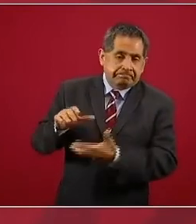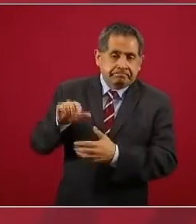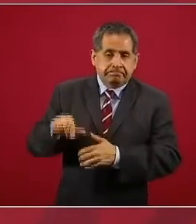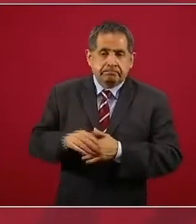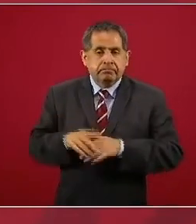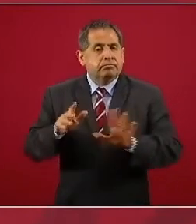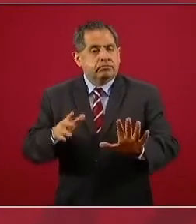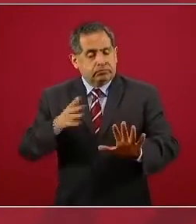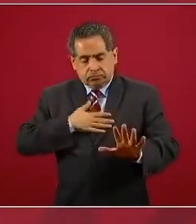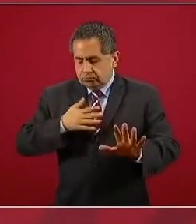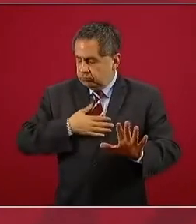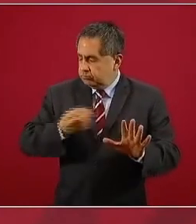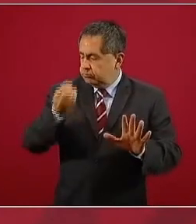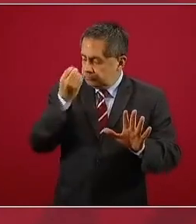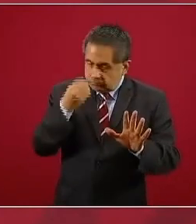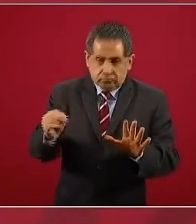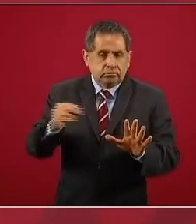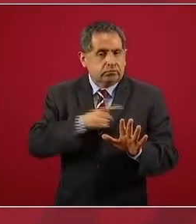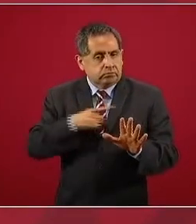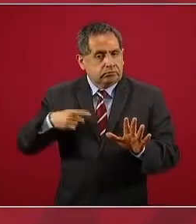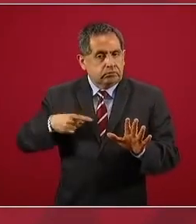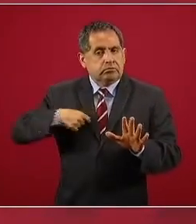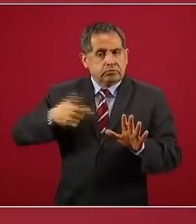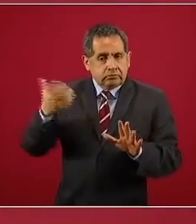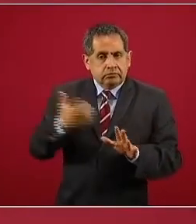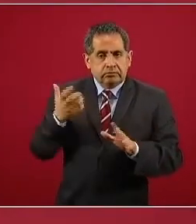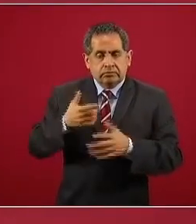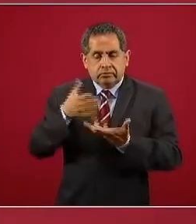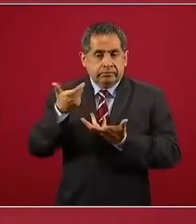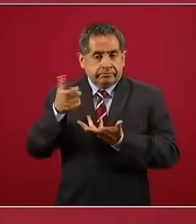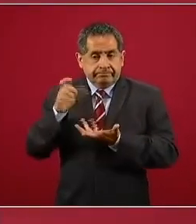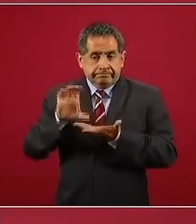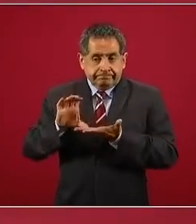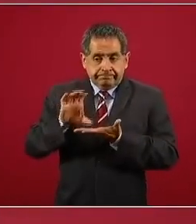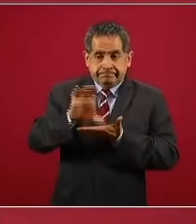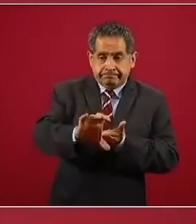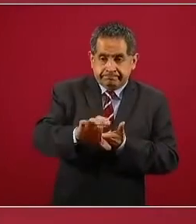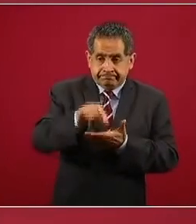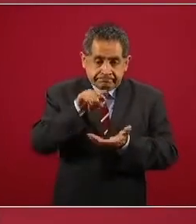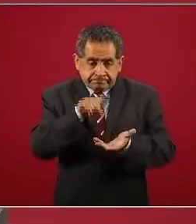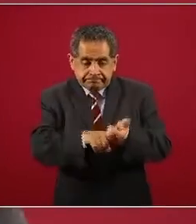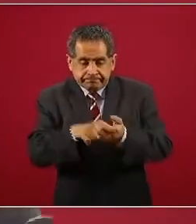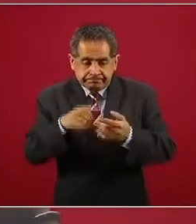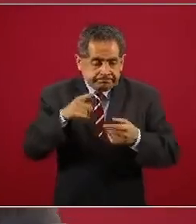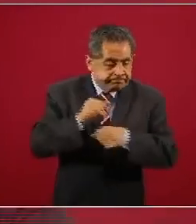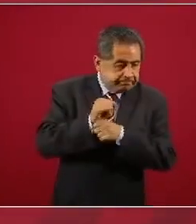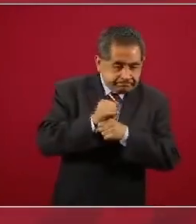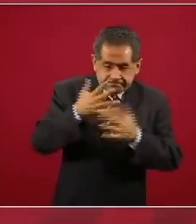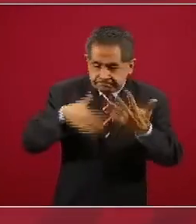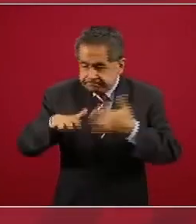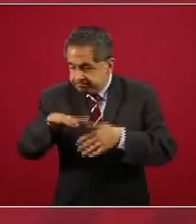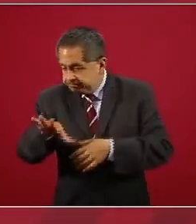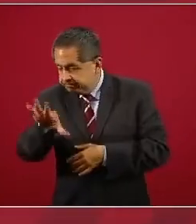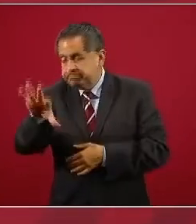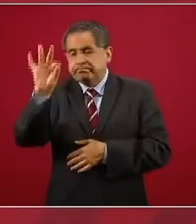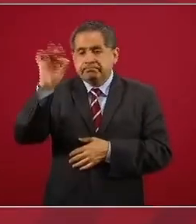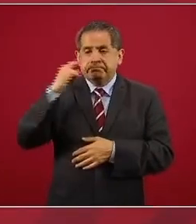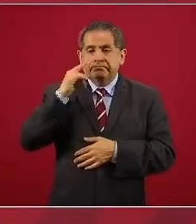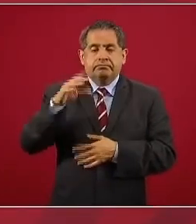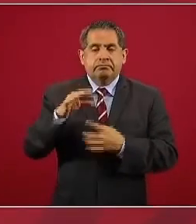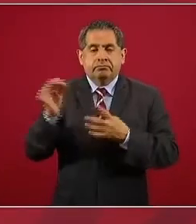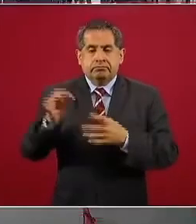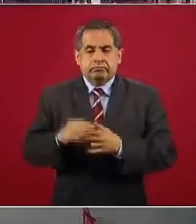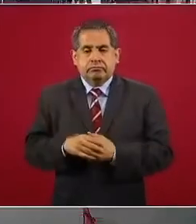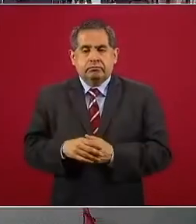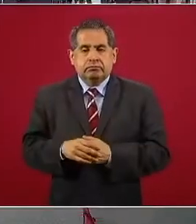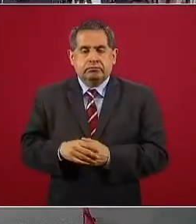Pero nosotros estamos obligados a invertir para buscar opciones, para buscar alternativas. Presidente,